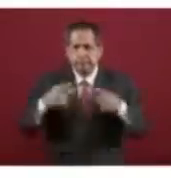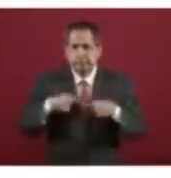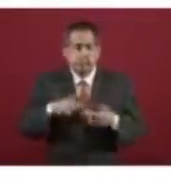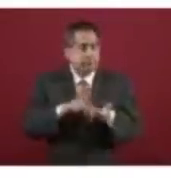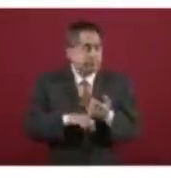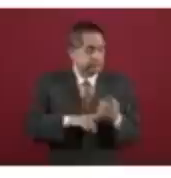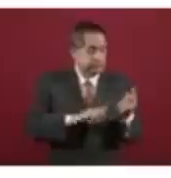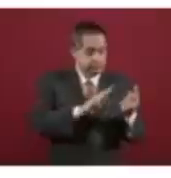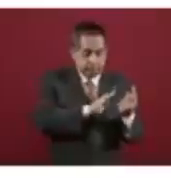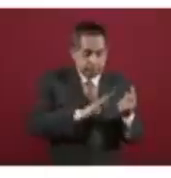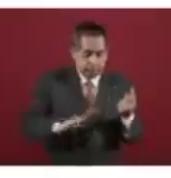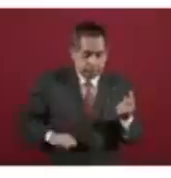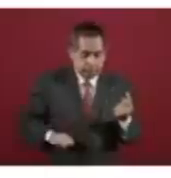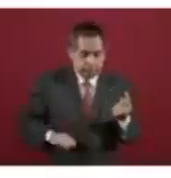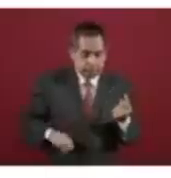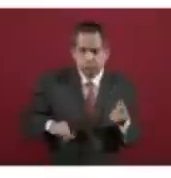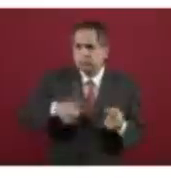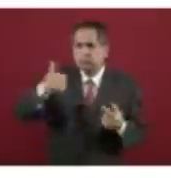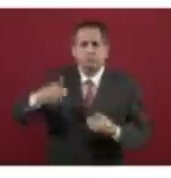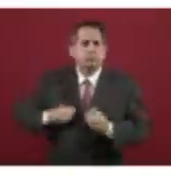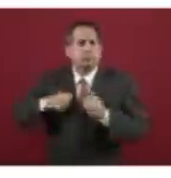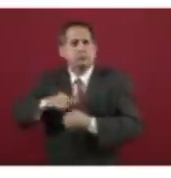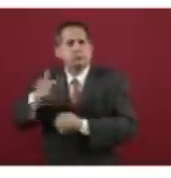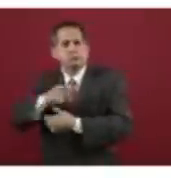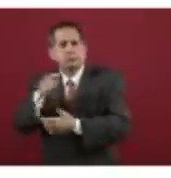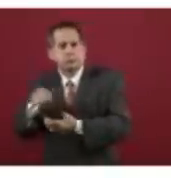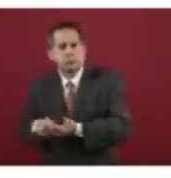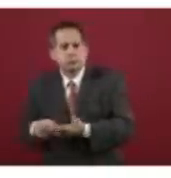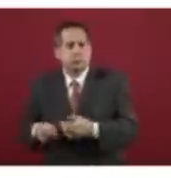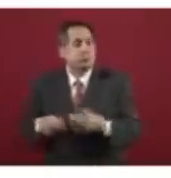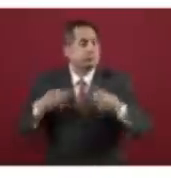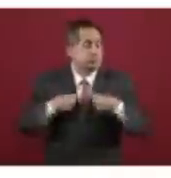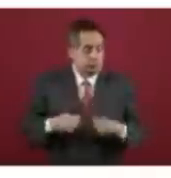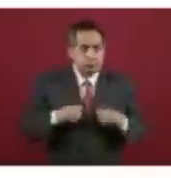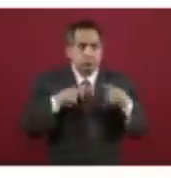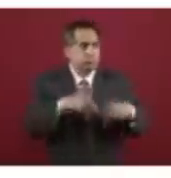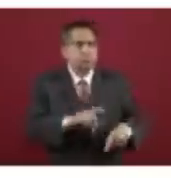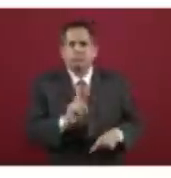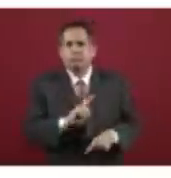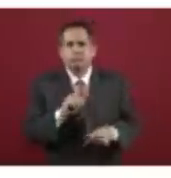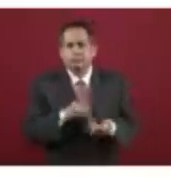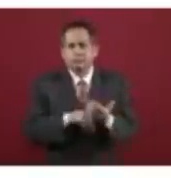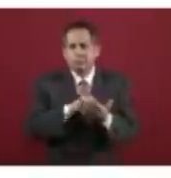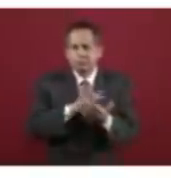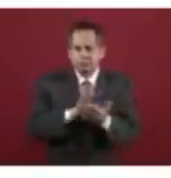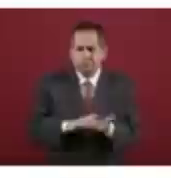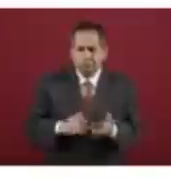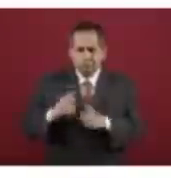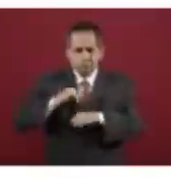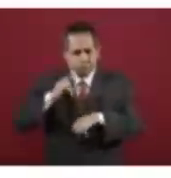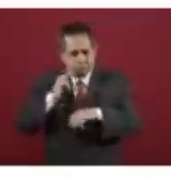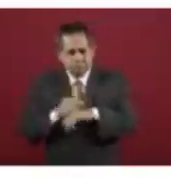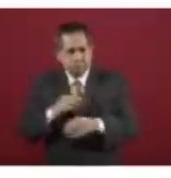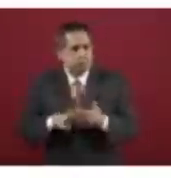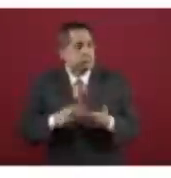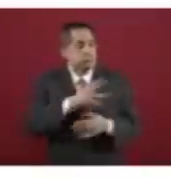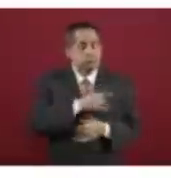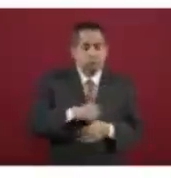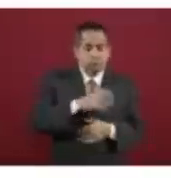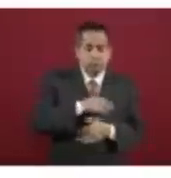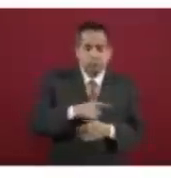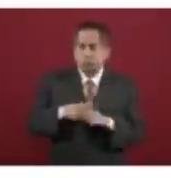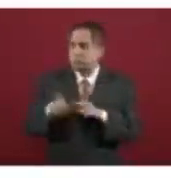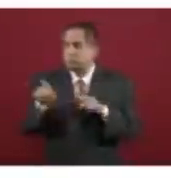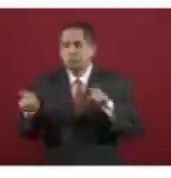con datos de otro estado, personas que no viven en los domicilios registrados, titulares con registros de hijos en estados